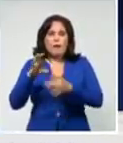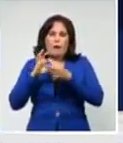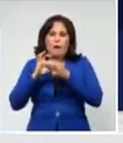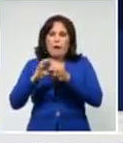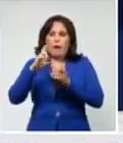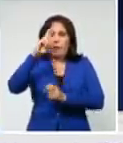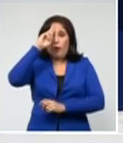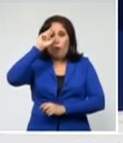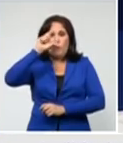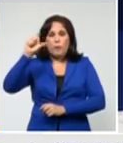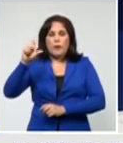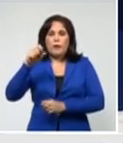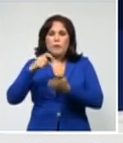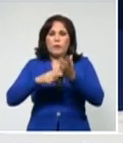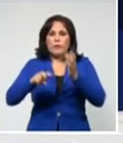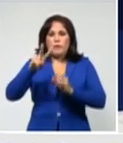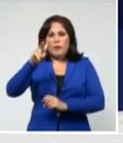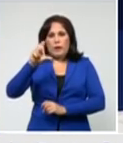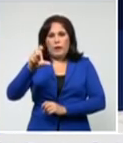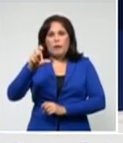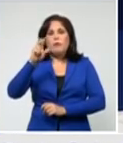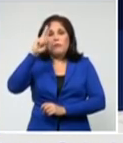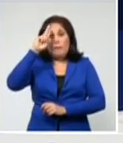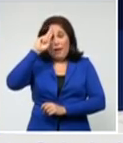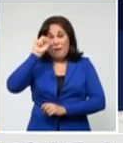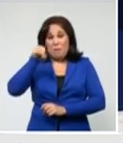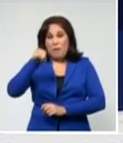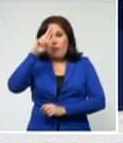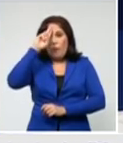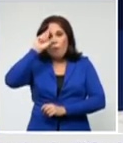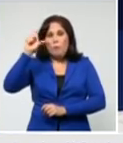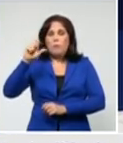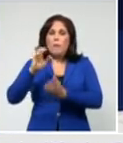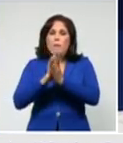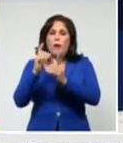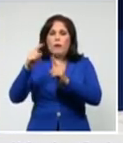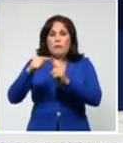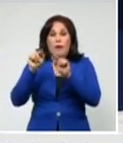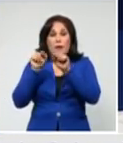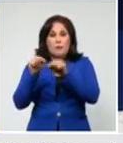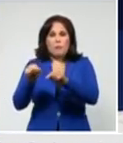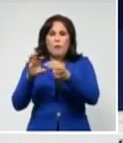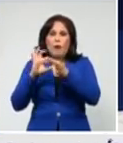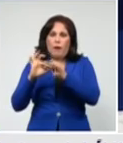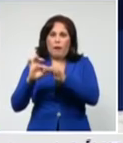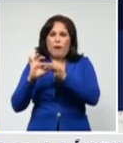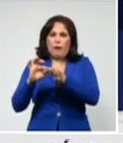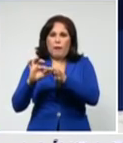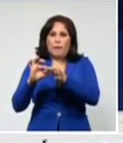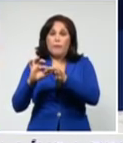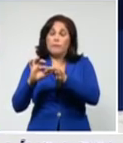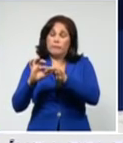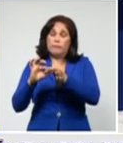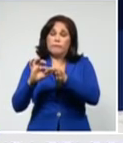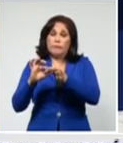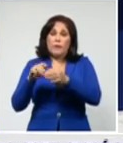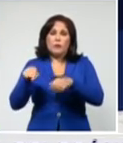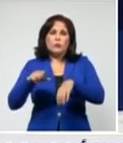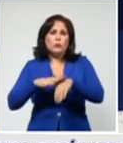en el hospital de Villa Clara, y en el hospital de Matanza. Este comportamiento es como